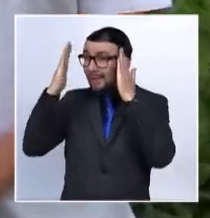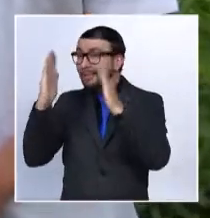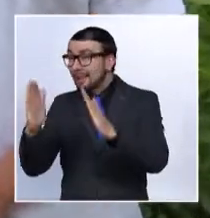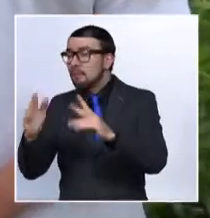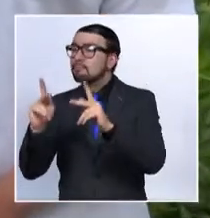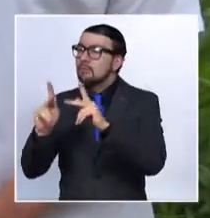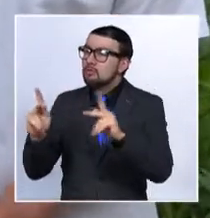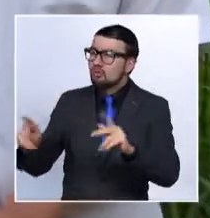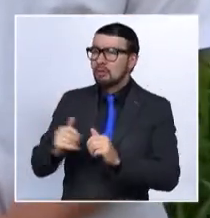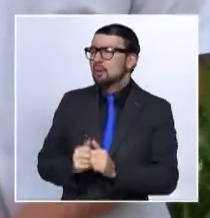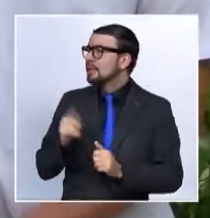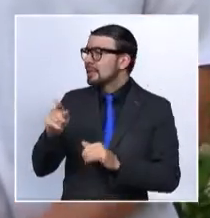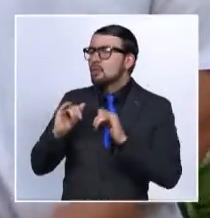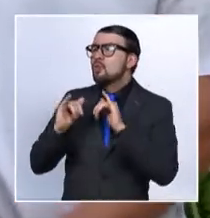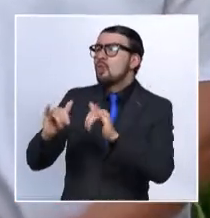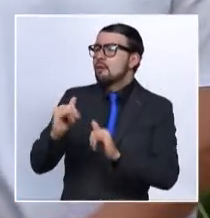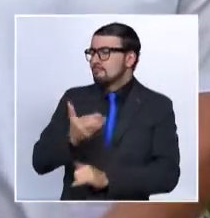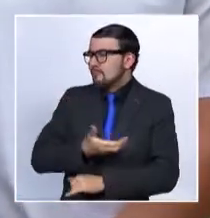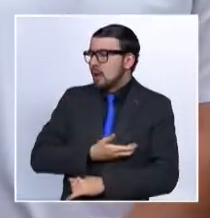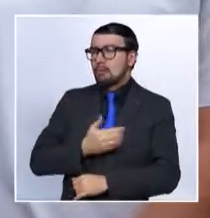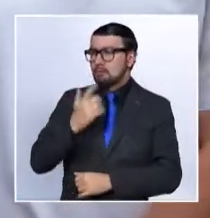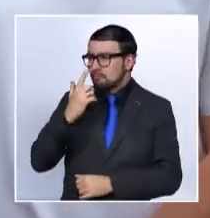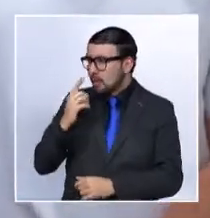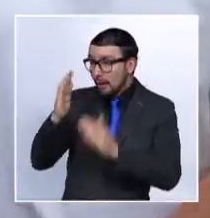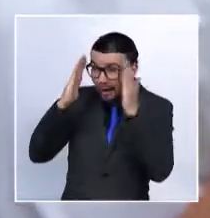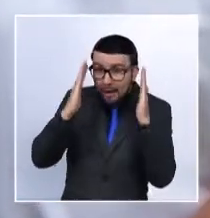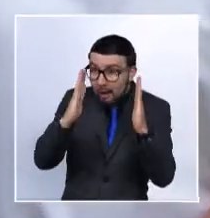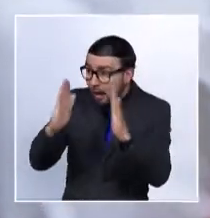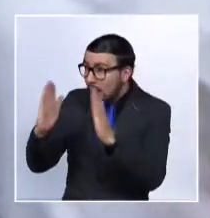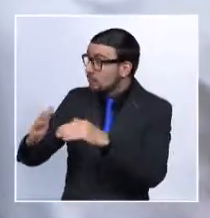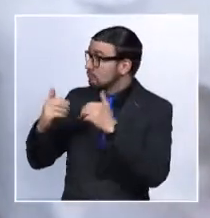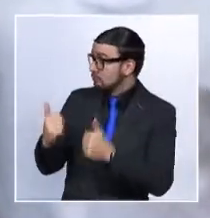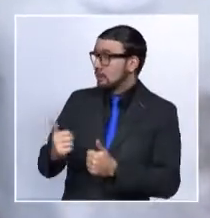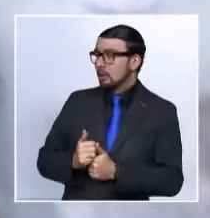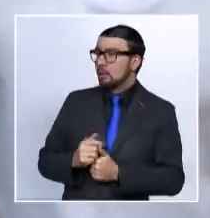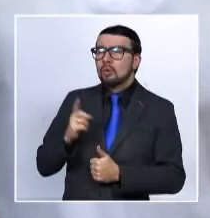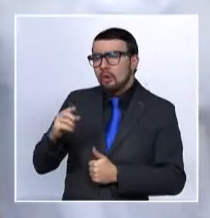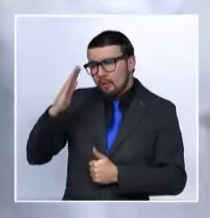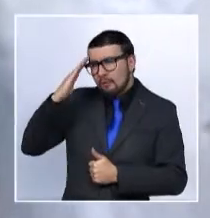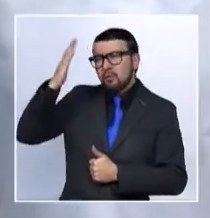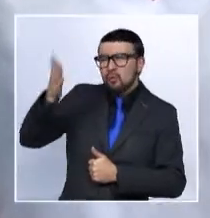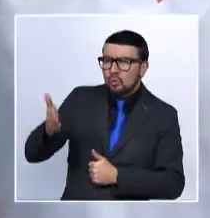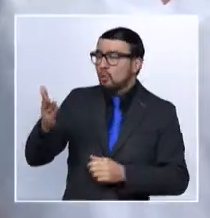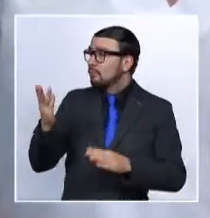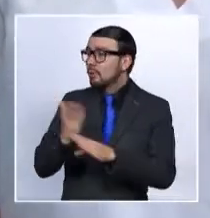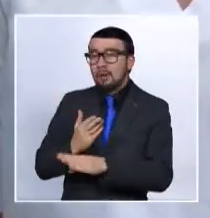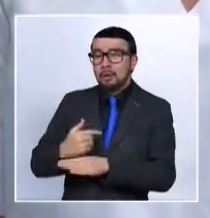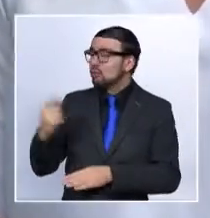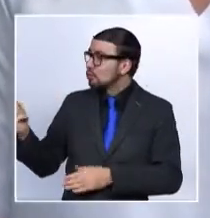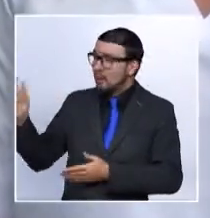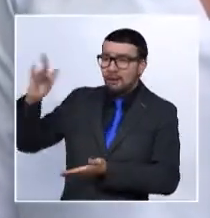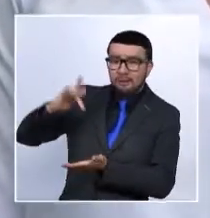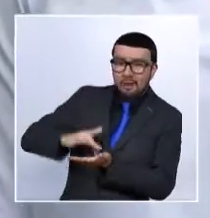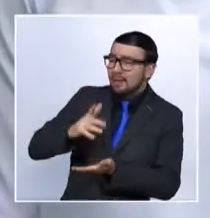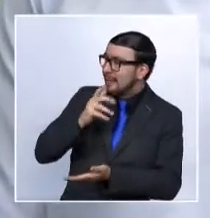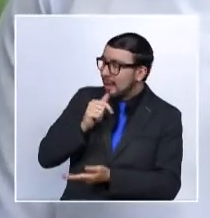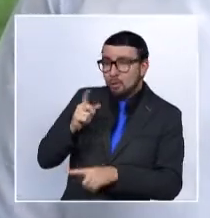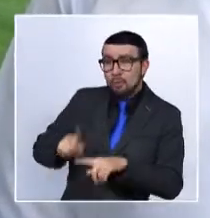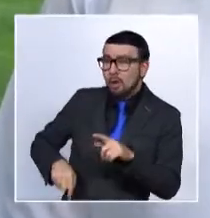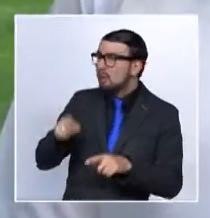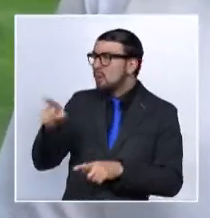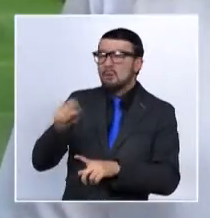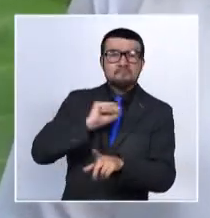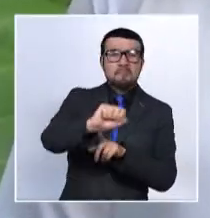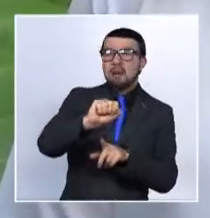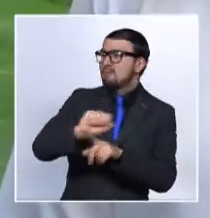si fuera tu mamá o tu papá, maravilloso. Si algún día tienes algún tipo de problema y no puedes venir a trabajar por eso y no los vas a atender de esa